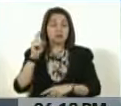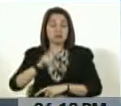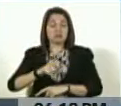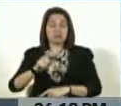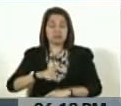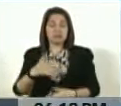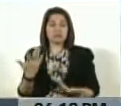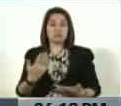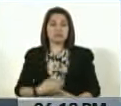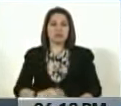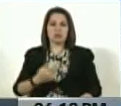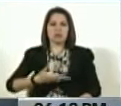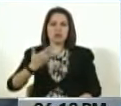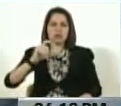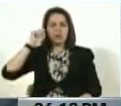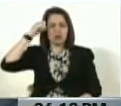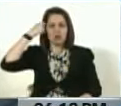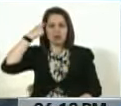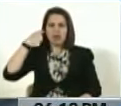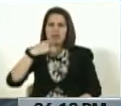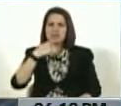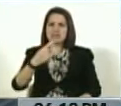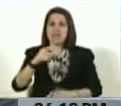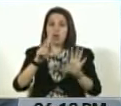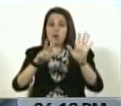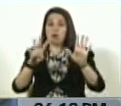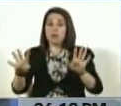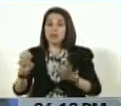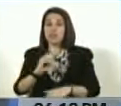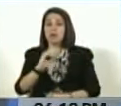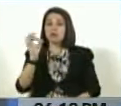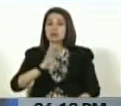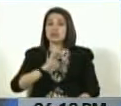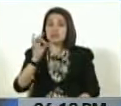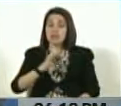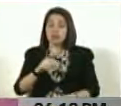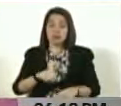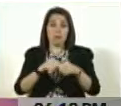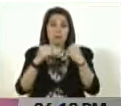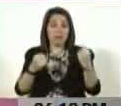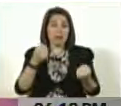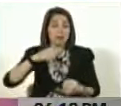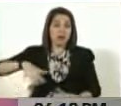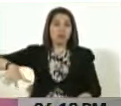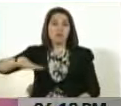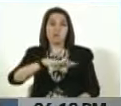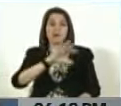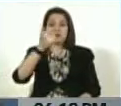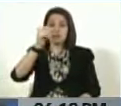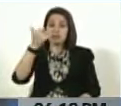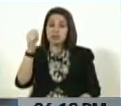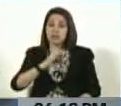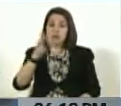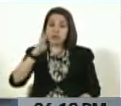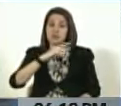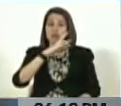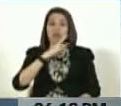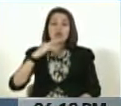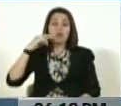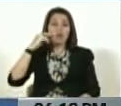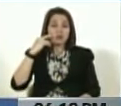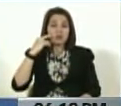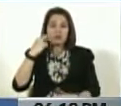Además, muy importante recordar que el jefe de Estado decía, es el 90% de pan para el pueblo y el 10% de dulces